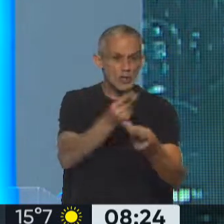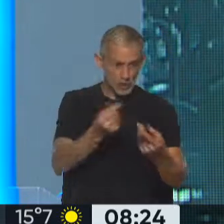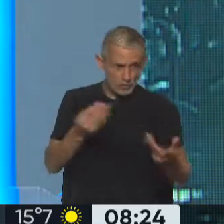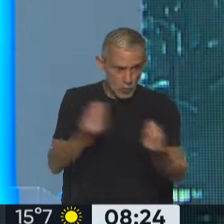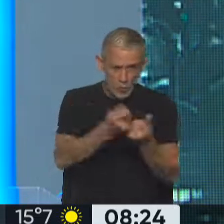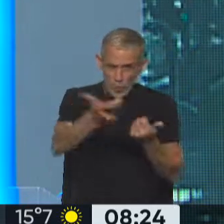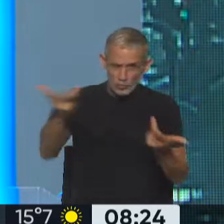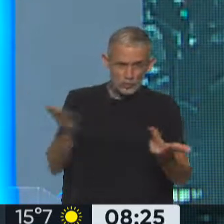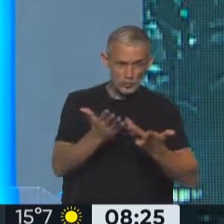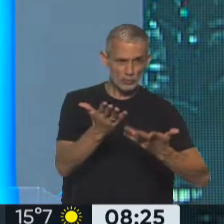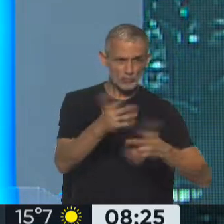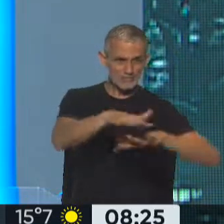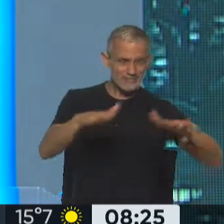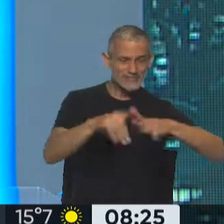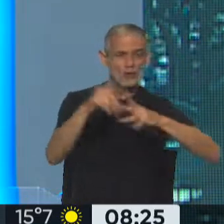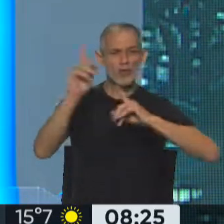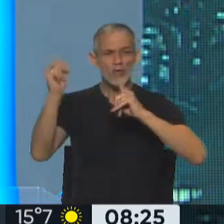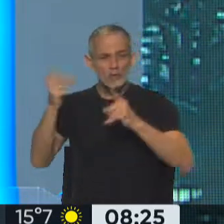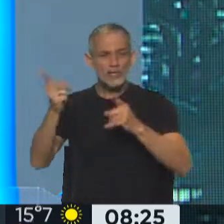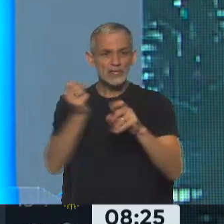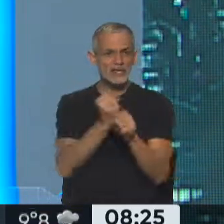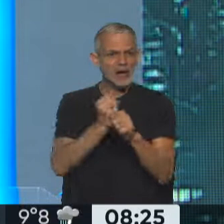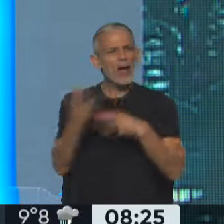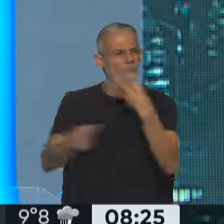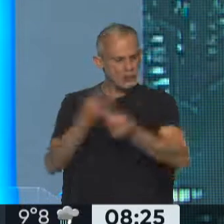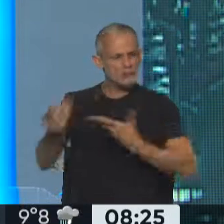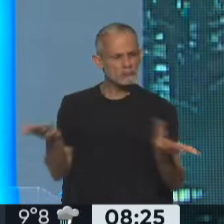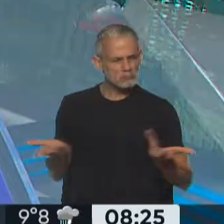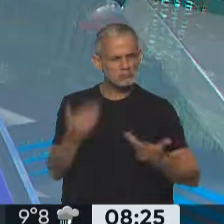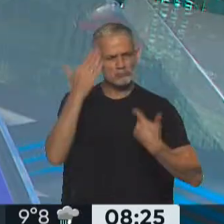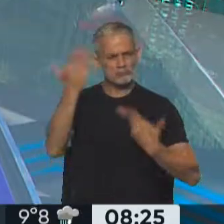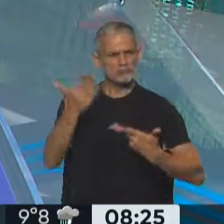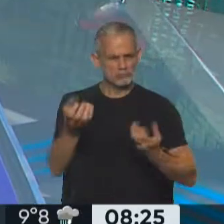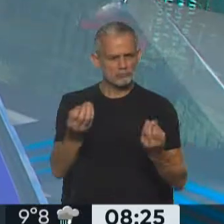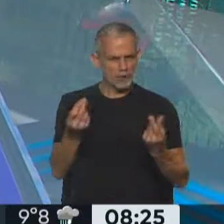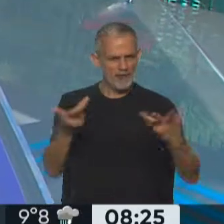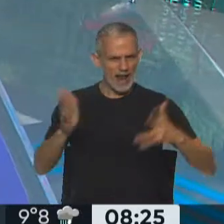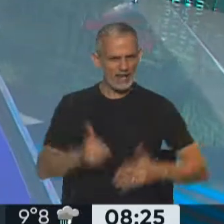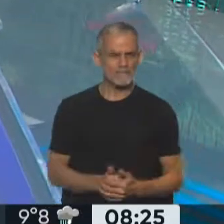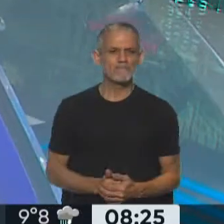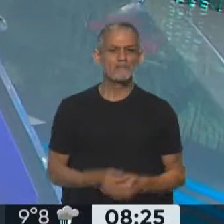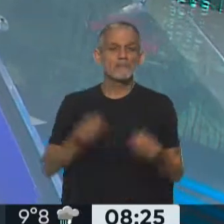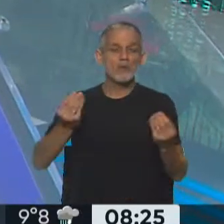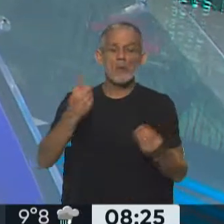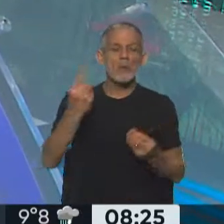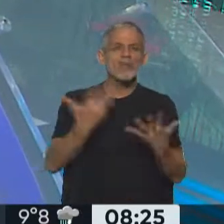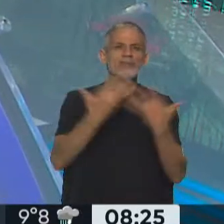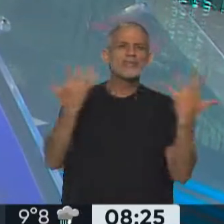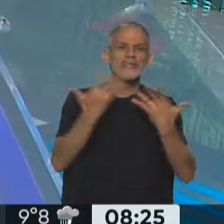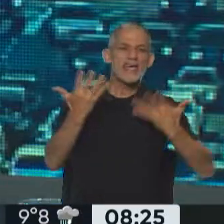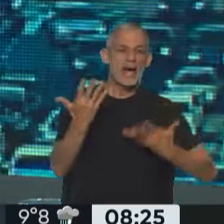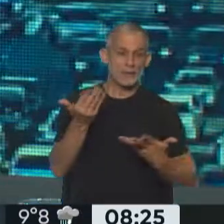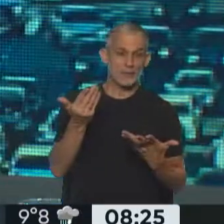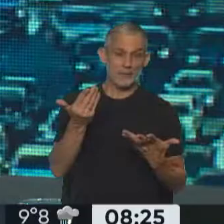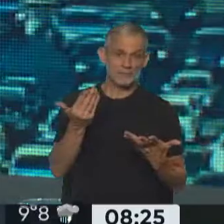chicas y muchos docentes que trabajan solidariamente en nuestro país y vale la pena recordarlos Cómo fue esto de tener un día que para